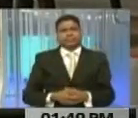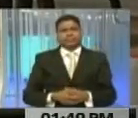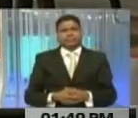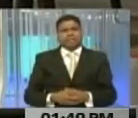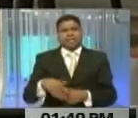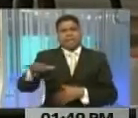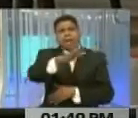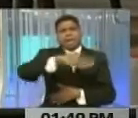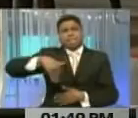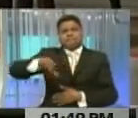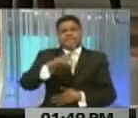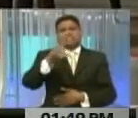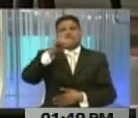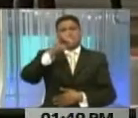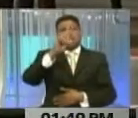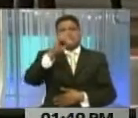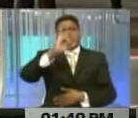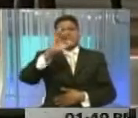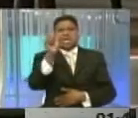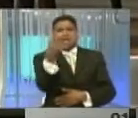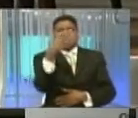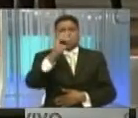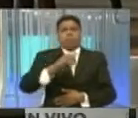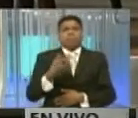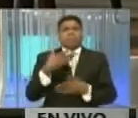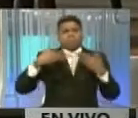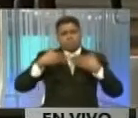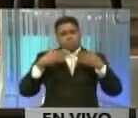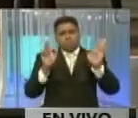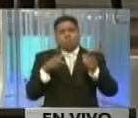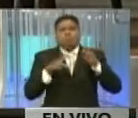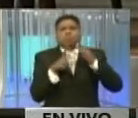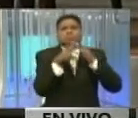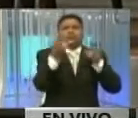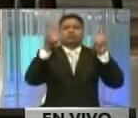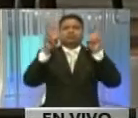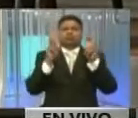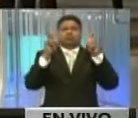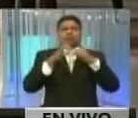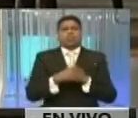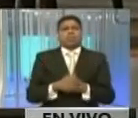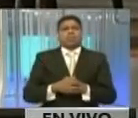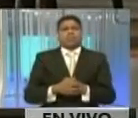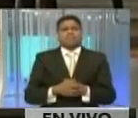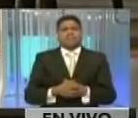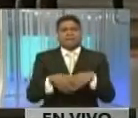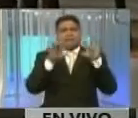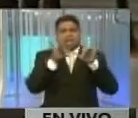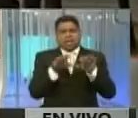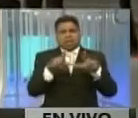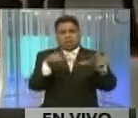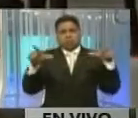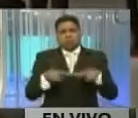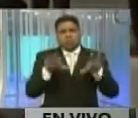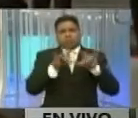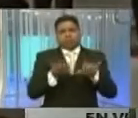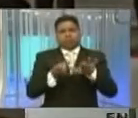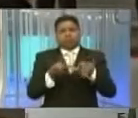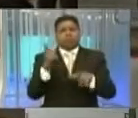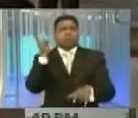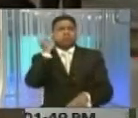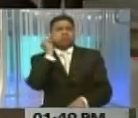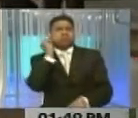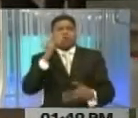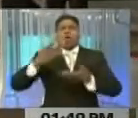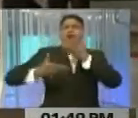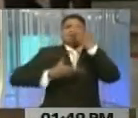Plaza Diego Ibarra. Vamos a inaugurar el día 3 de junio en la sala Ríos Reina con la cantata